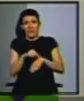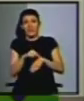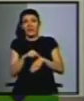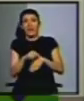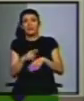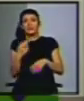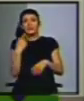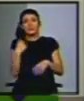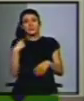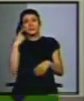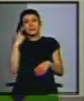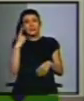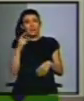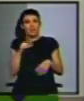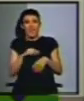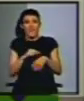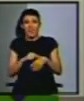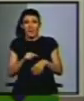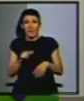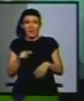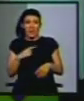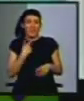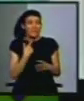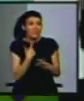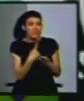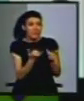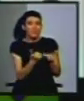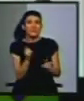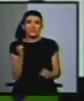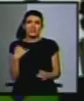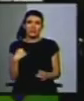los efectos de la ludopatía, yo efectivamente delinquí.